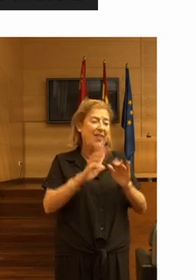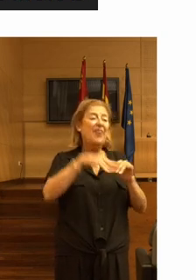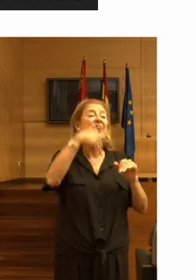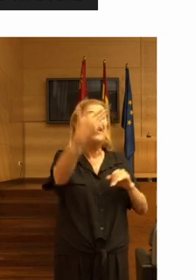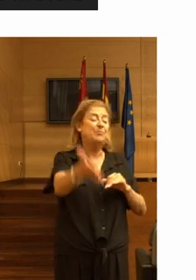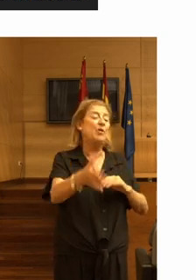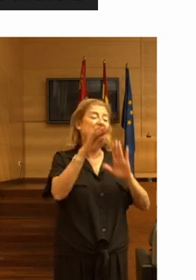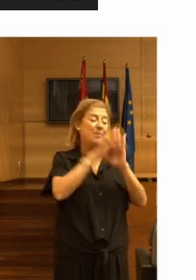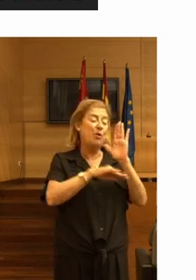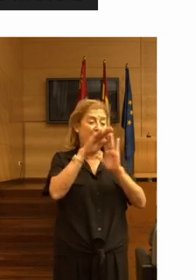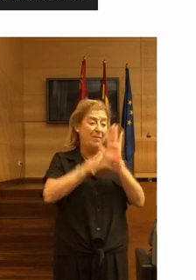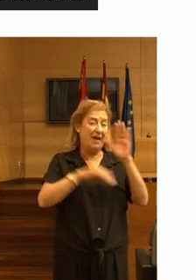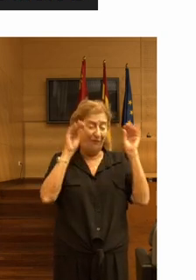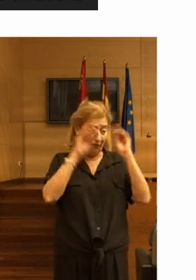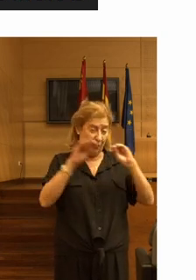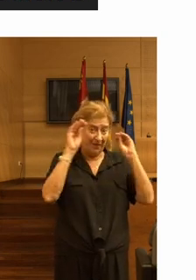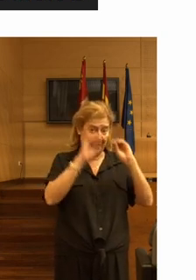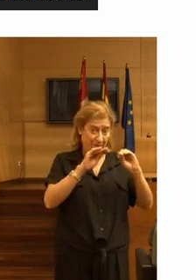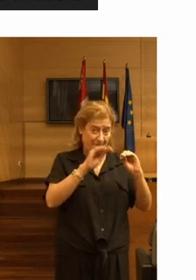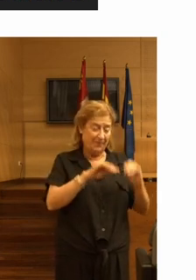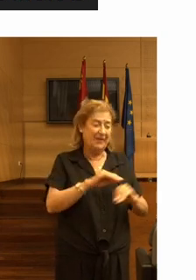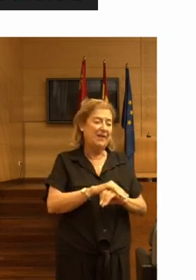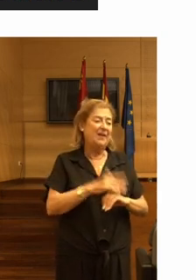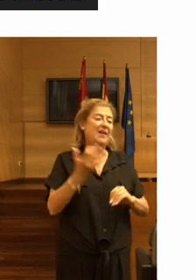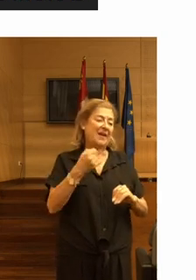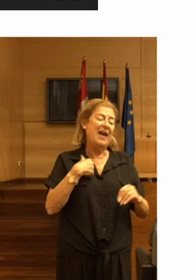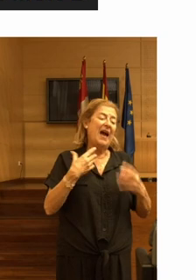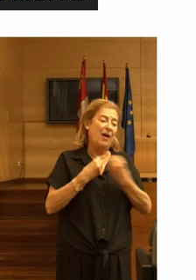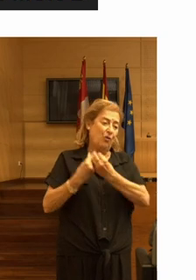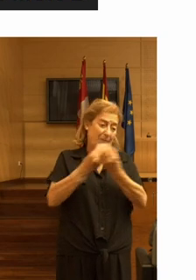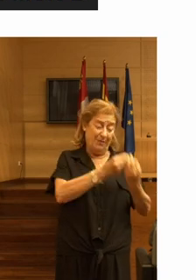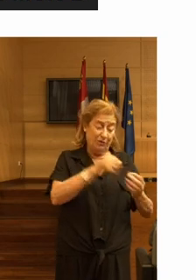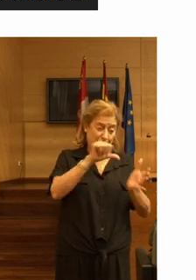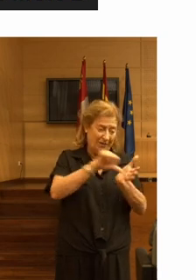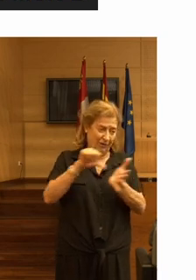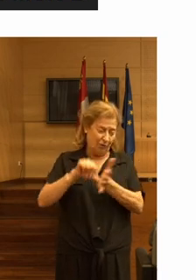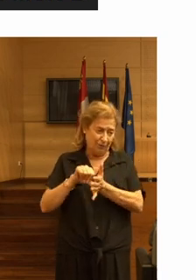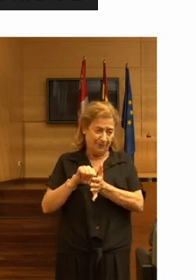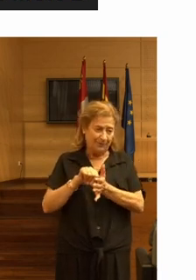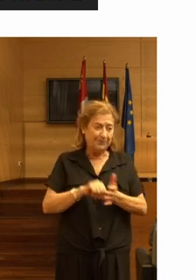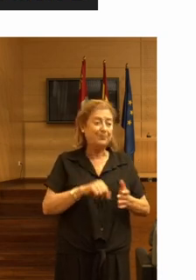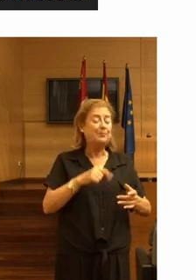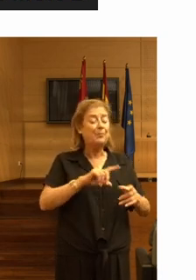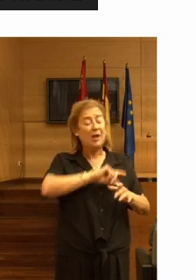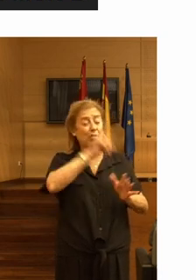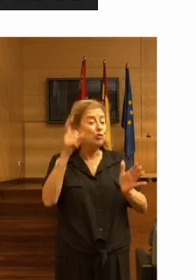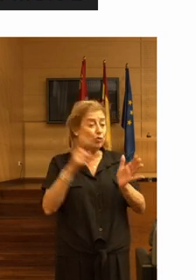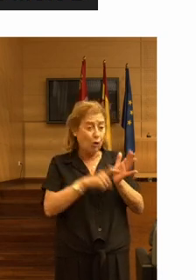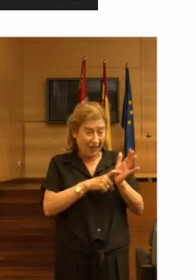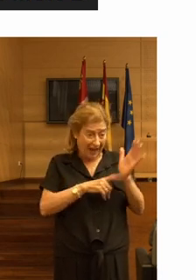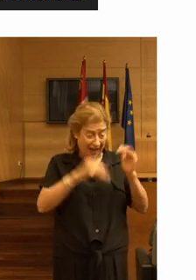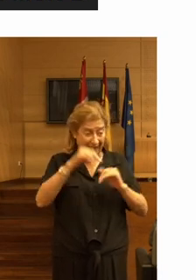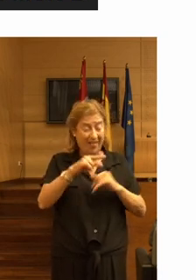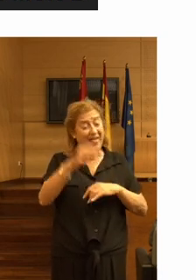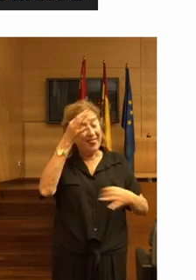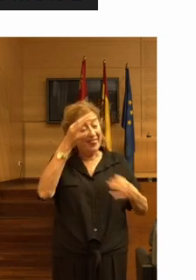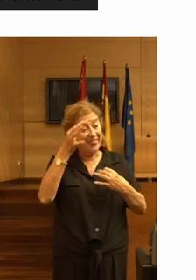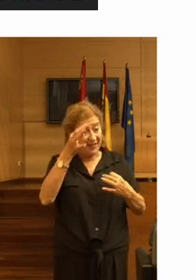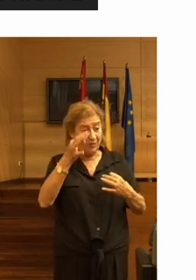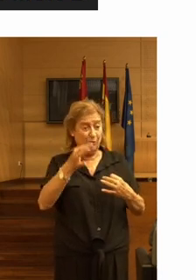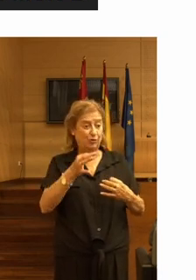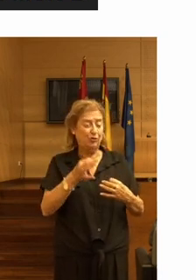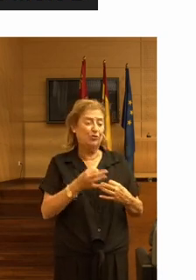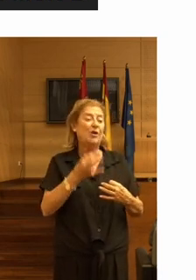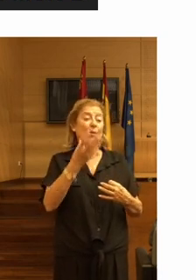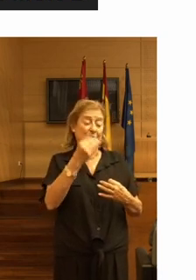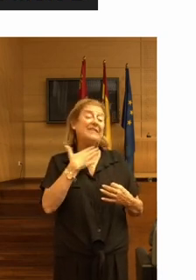posterior al programa formativo, en este tiempo en el que hemos estado acompañando a los centros. Las prevalencias totales, estos son unos datos que teníamos